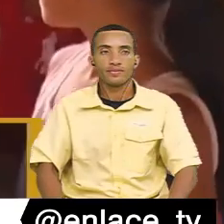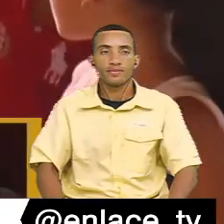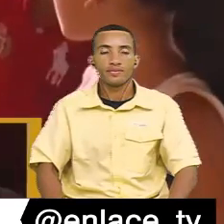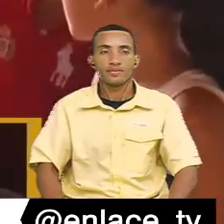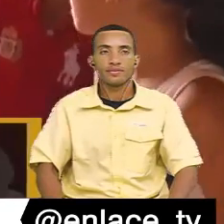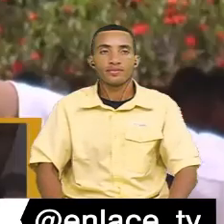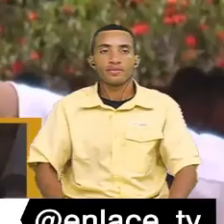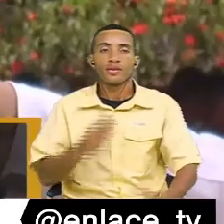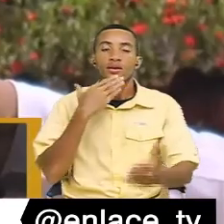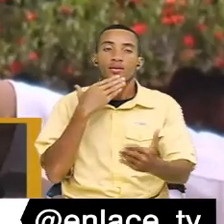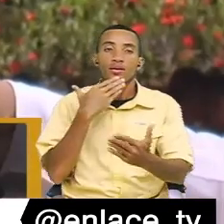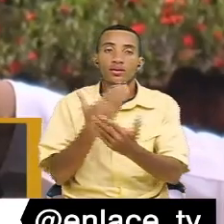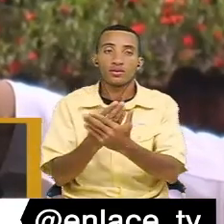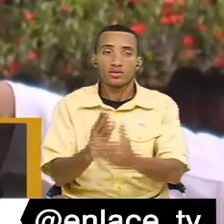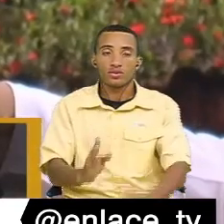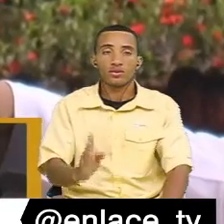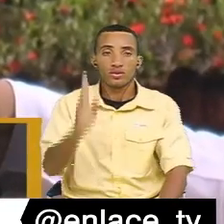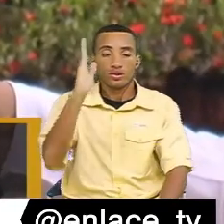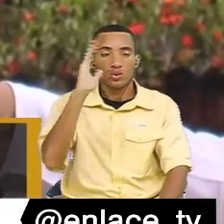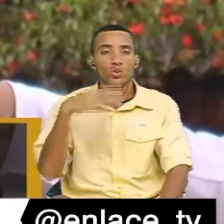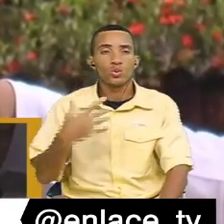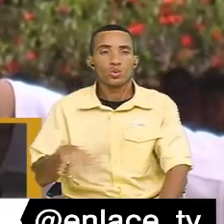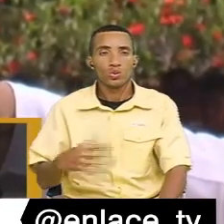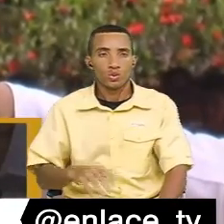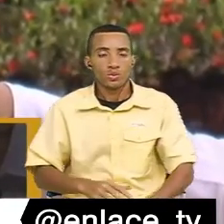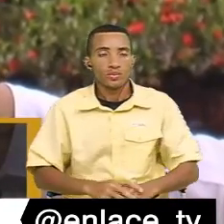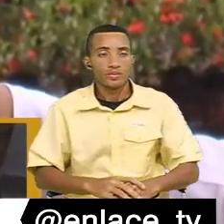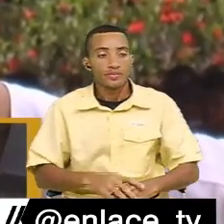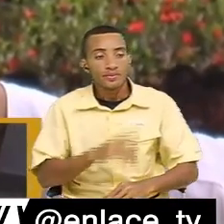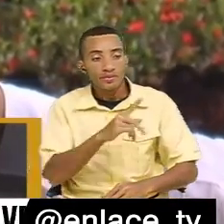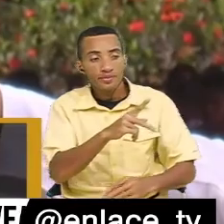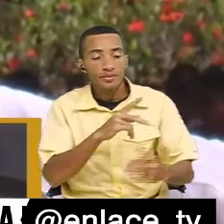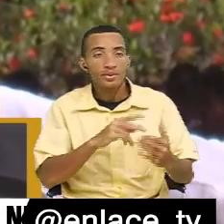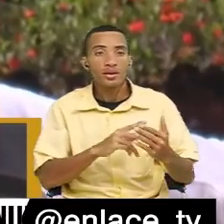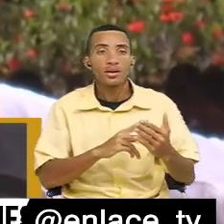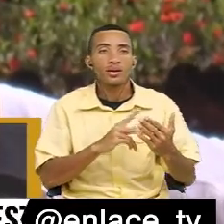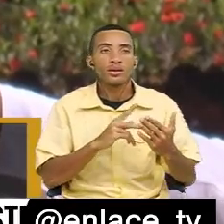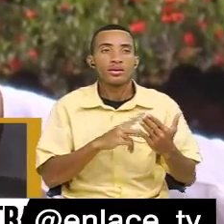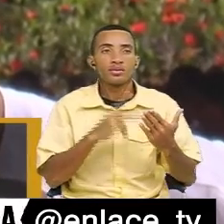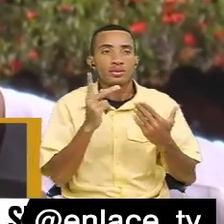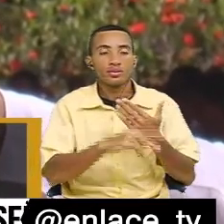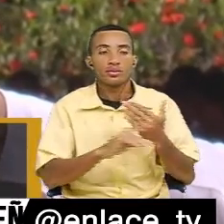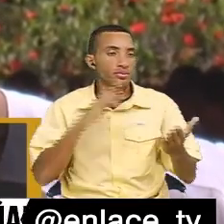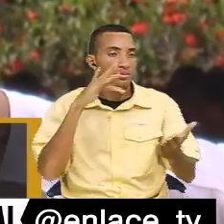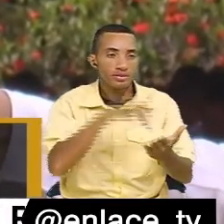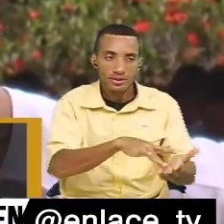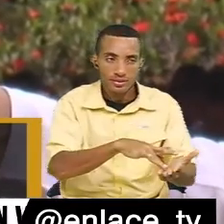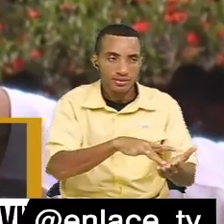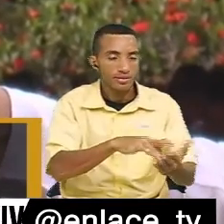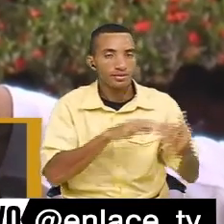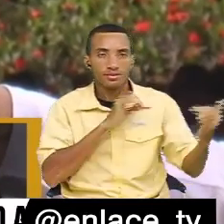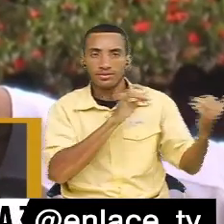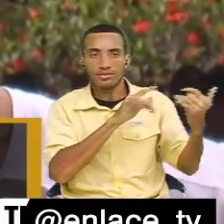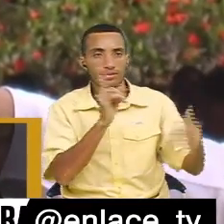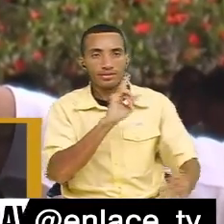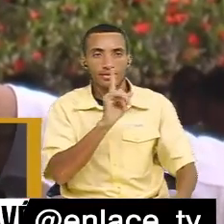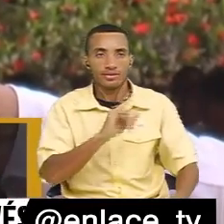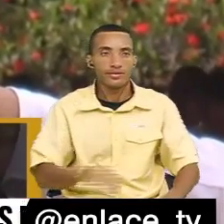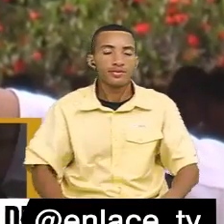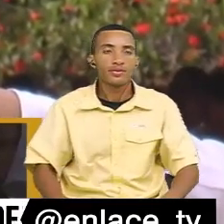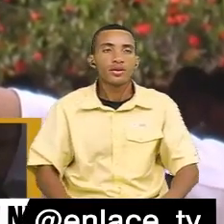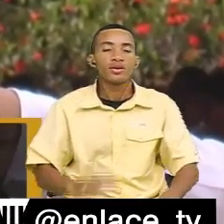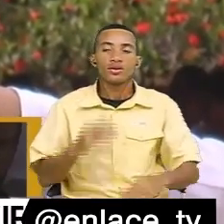Gracias a Dios ha sido beneficiada con el programa Mambrú No Va a la Guerra. Es un proceso que iniciamos desde el